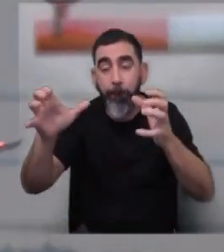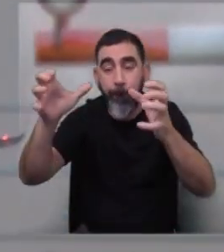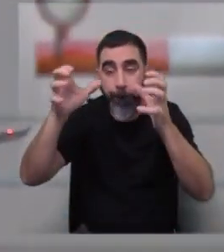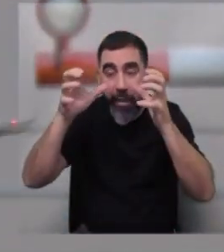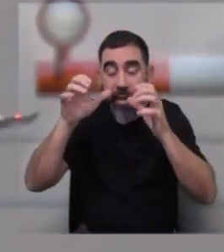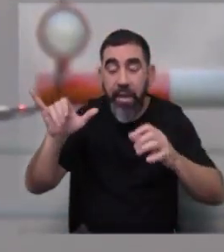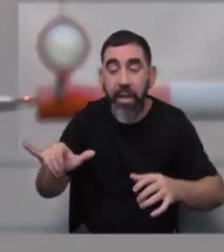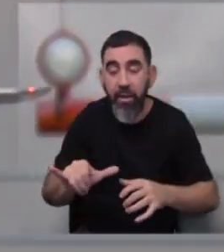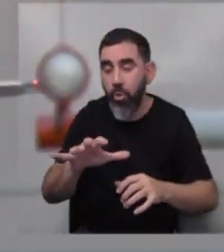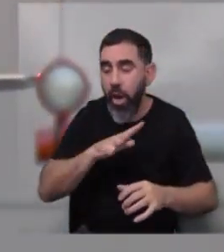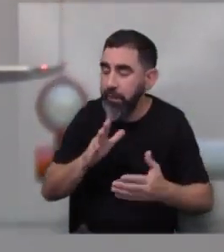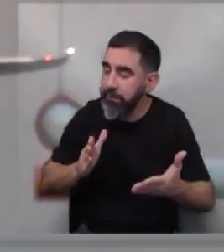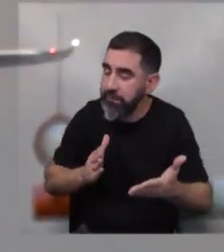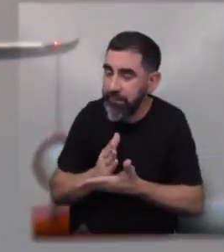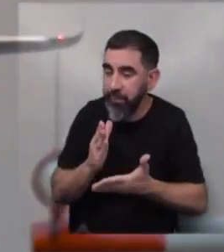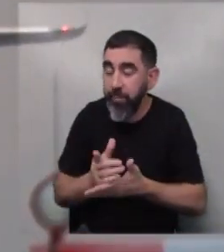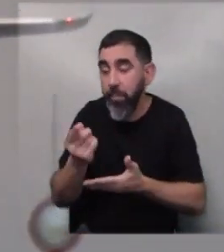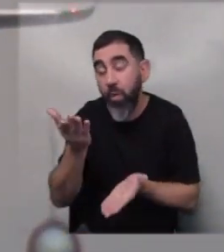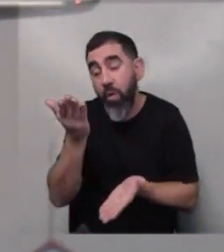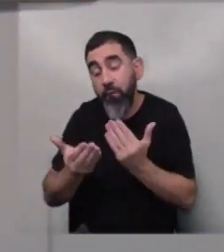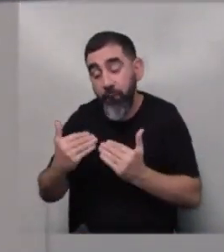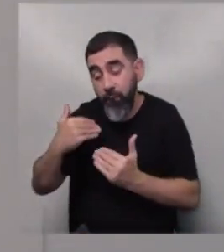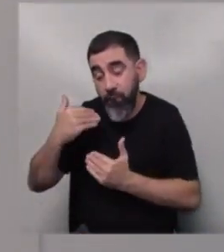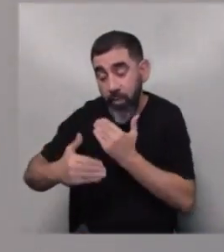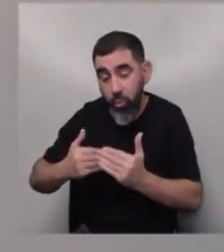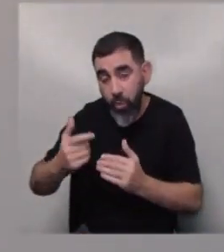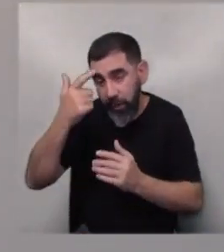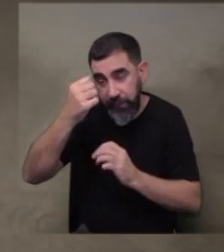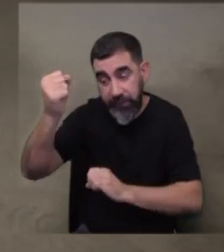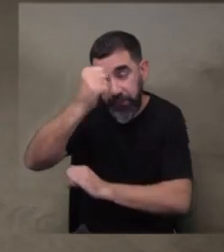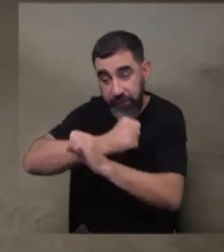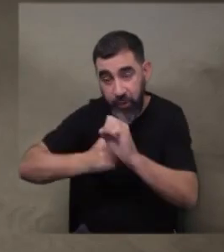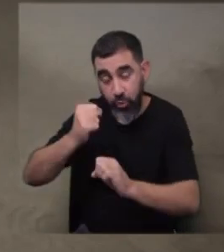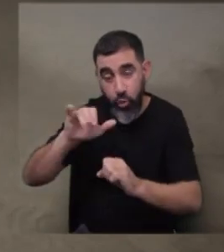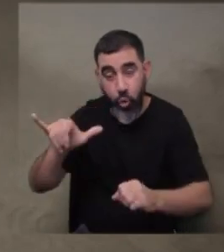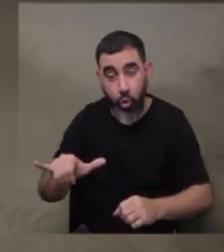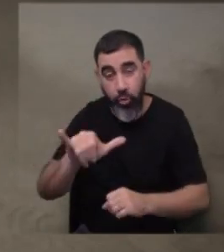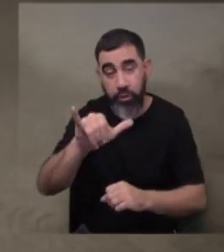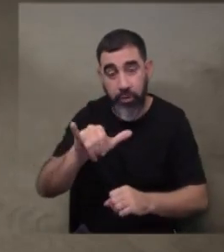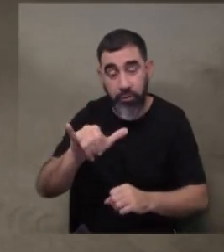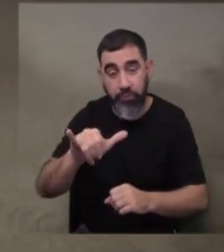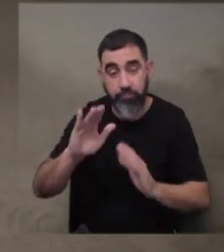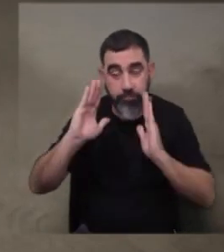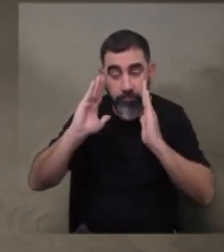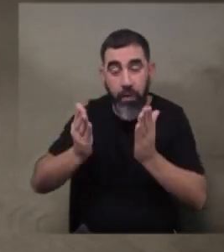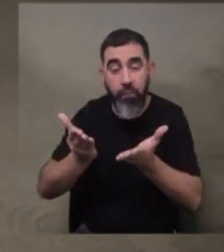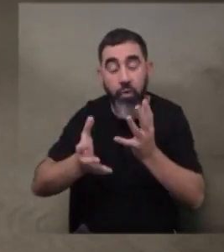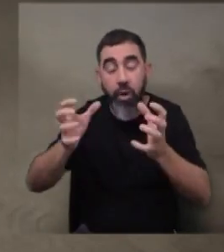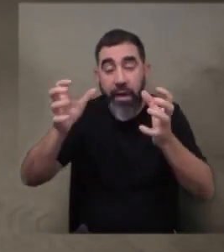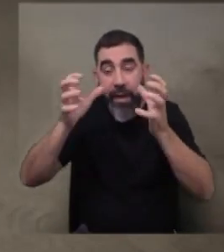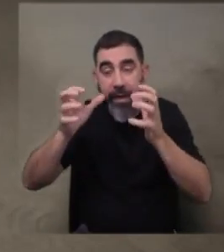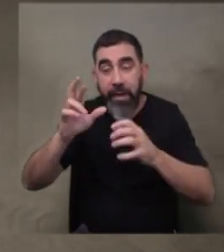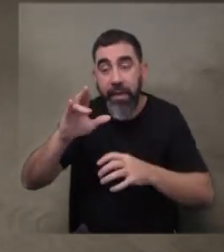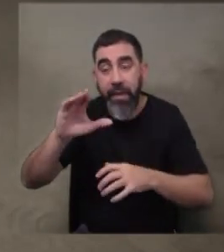el vuelo están, pero cuando evaluamos los procedimientos y la tecnología que utilizamos en los aviones, nos centramos en evaluación del riesgo. Qué